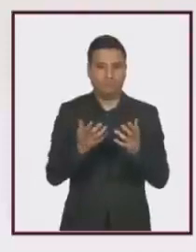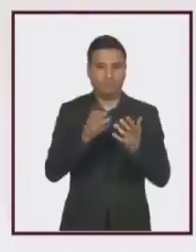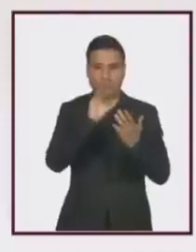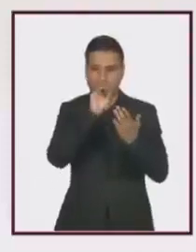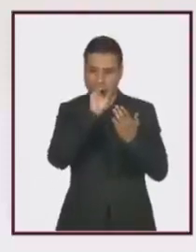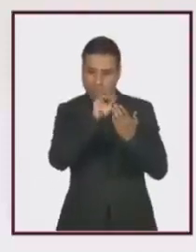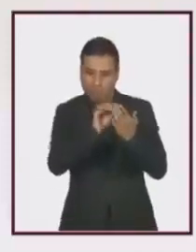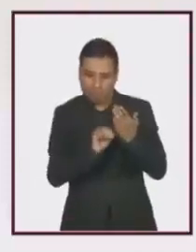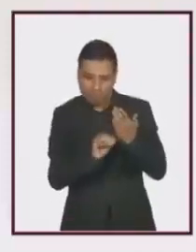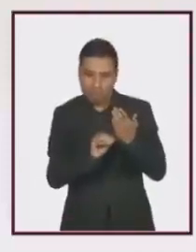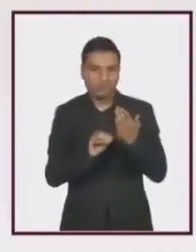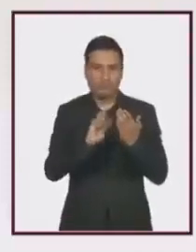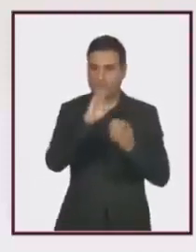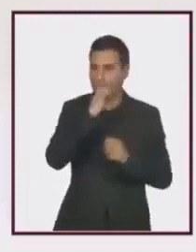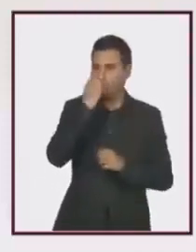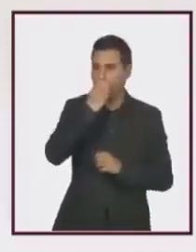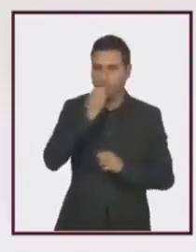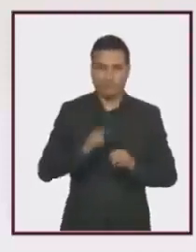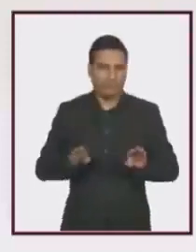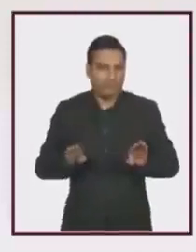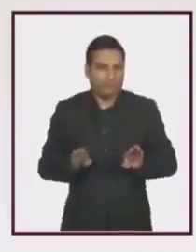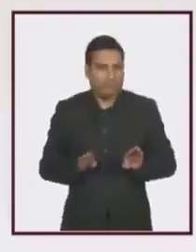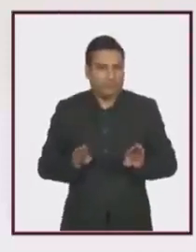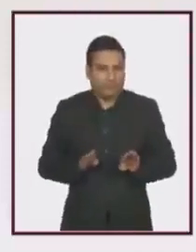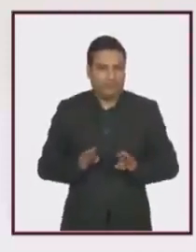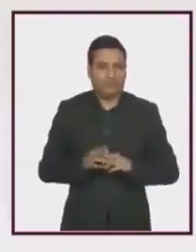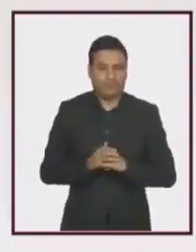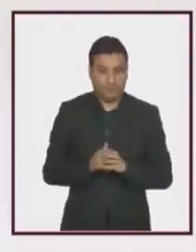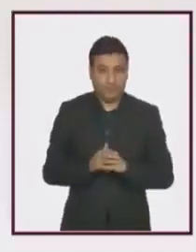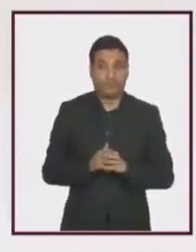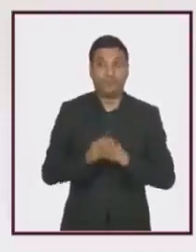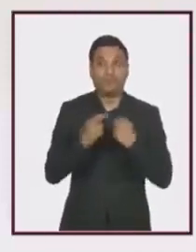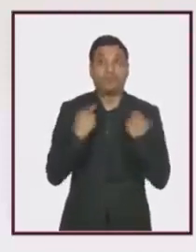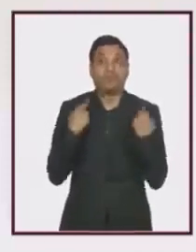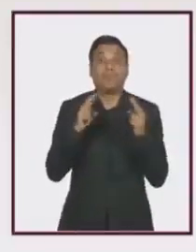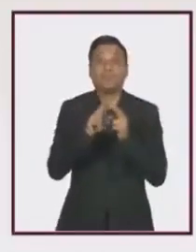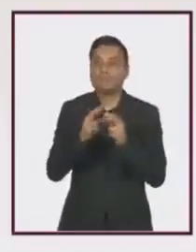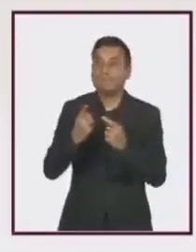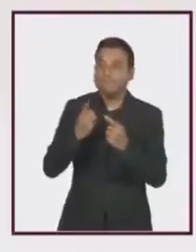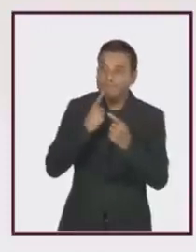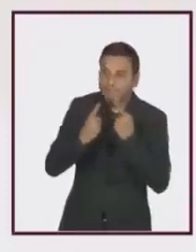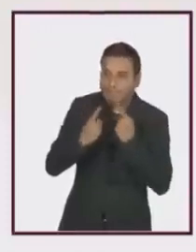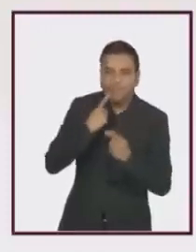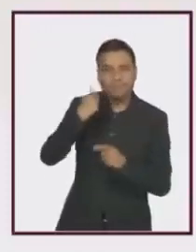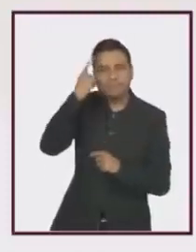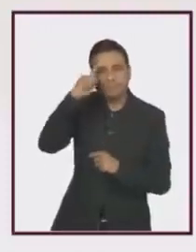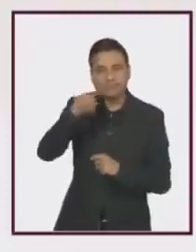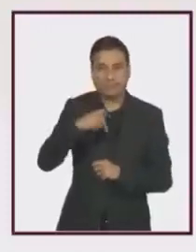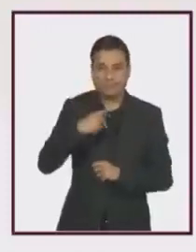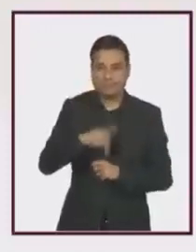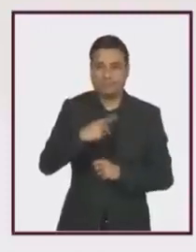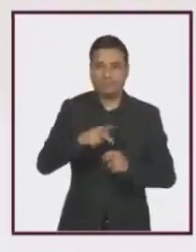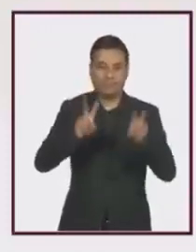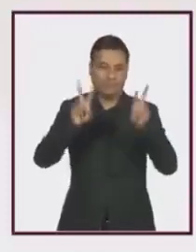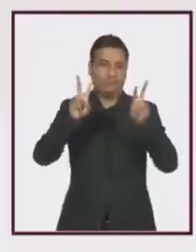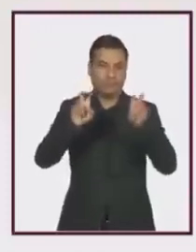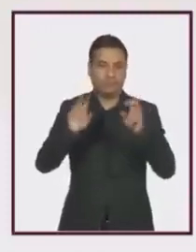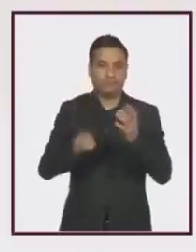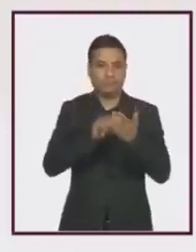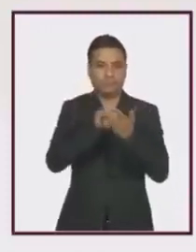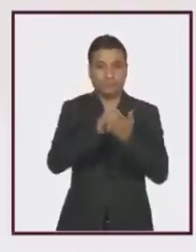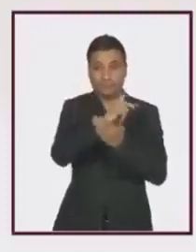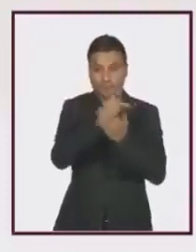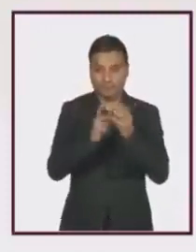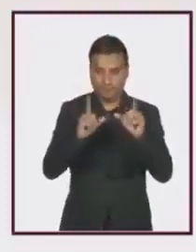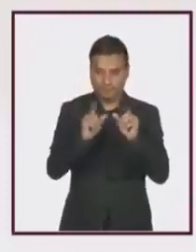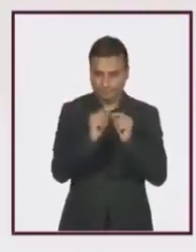escuelas y se realiza el codiseño para agregar contenidos locales, pero es necesario depurar el programa